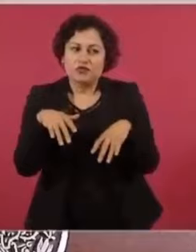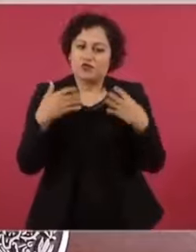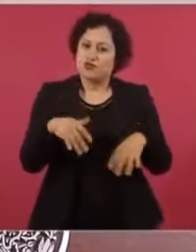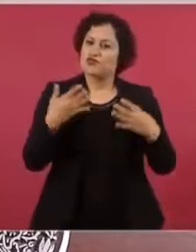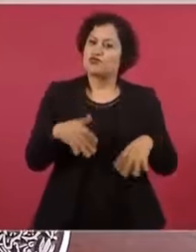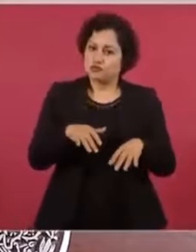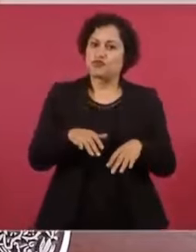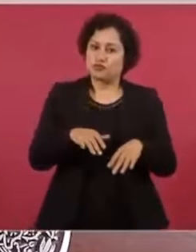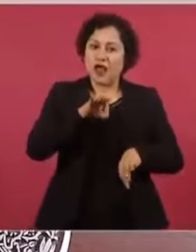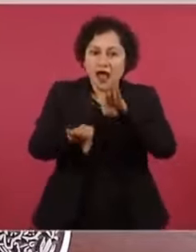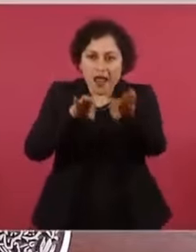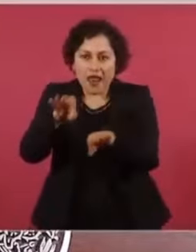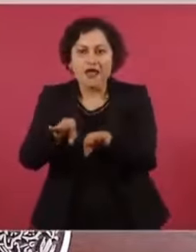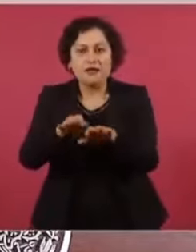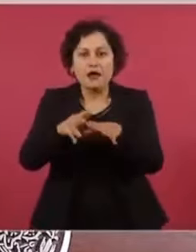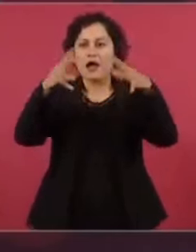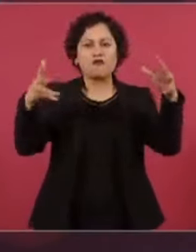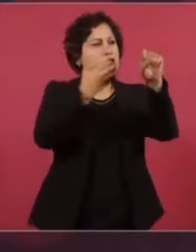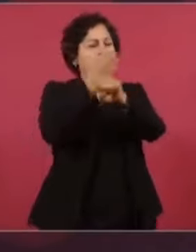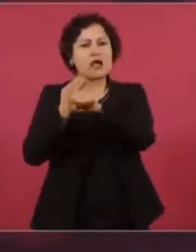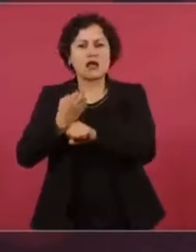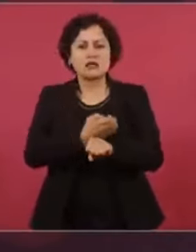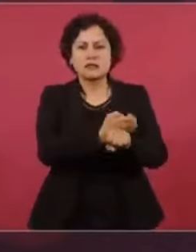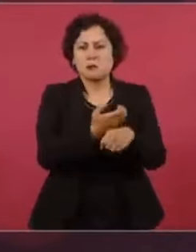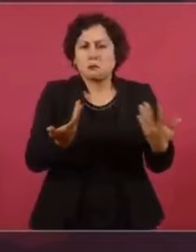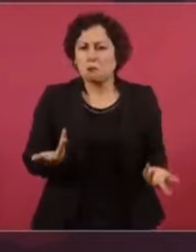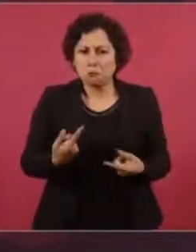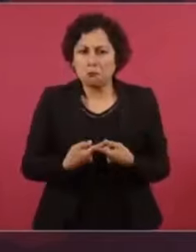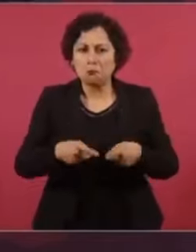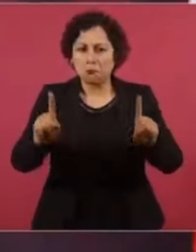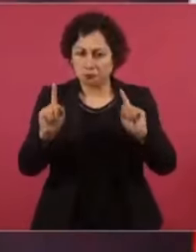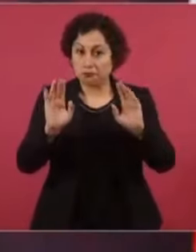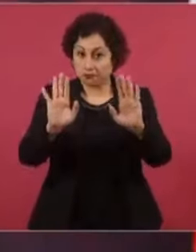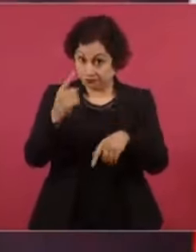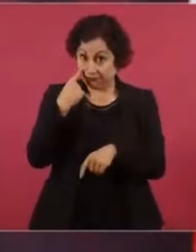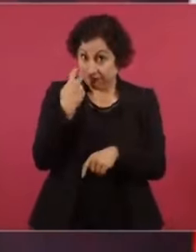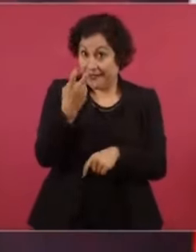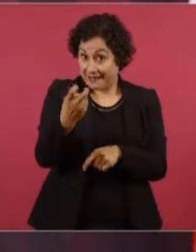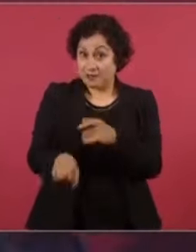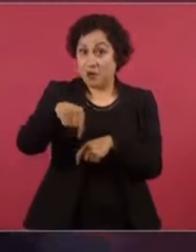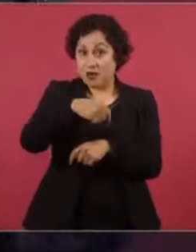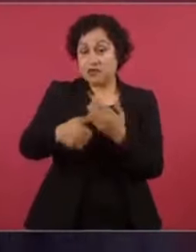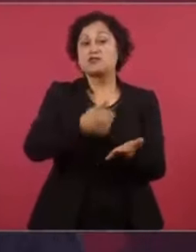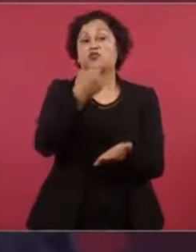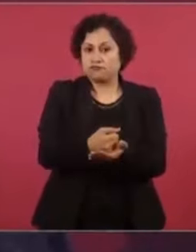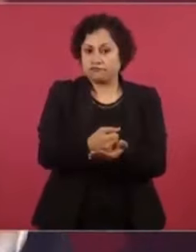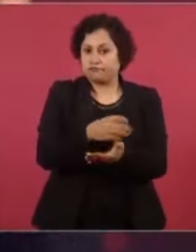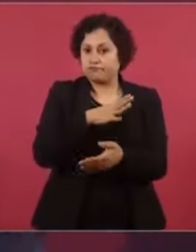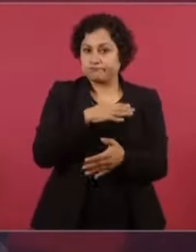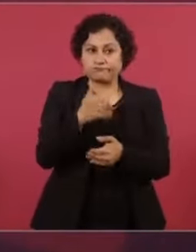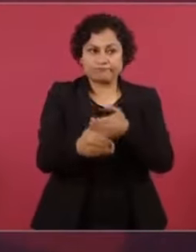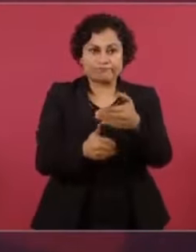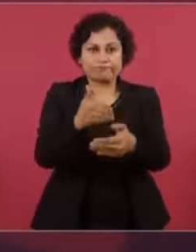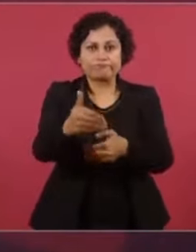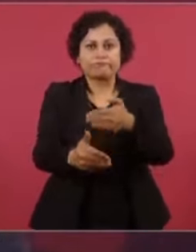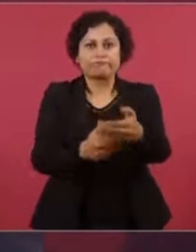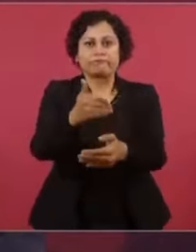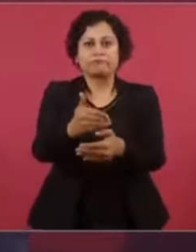la gente de la capital, que no estaba así. Esta era una ciudad de avanzada, siempre lo fue. Y ahora se ha